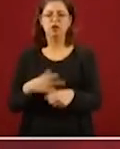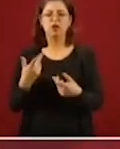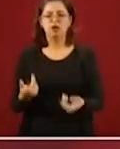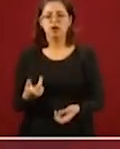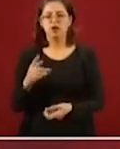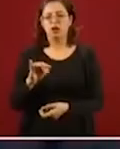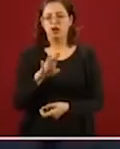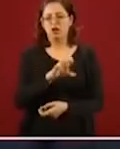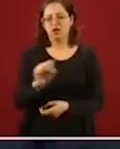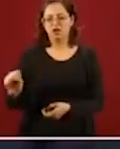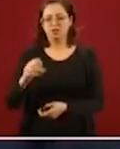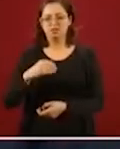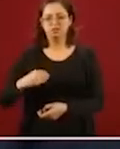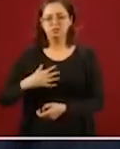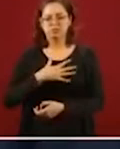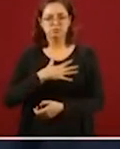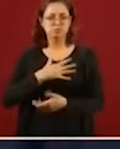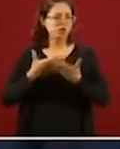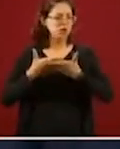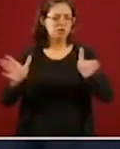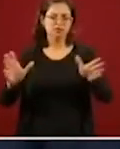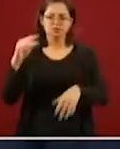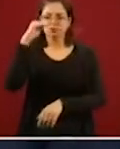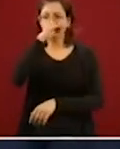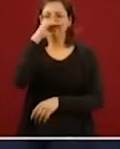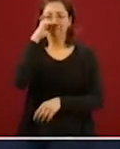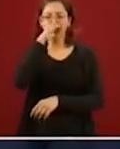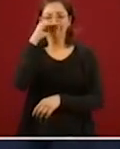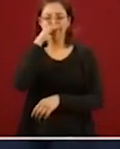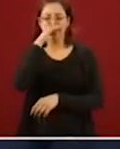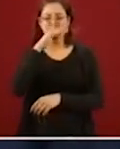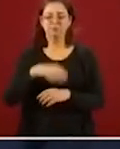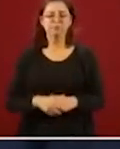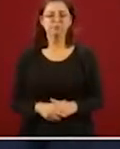IMSS-Bienestar es gratuito,